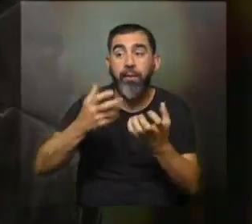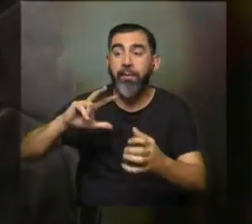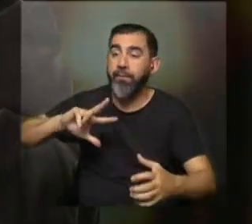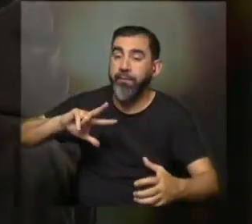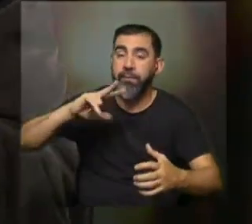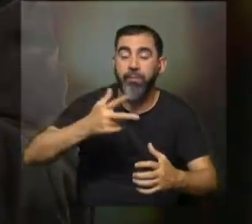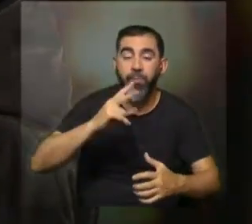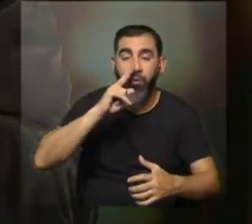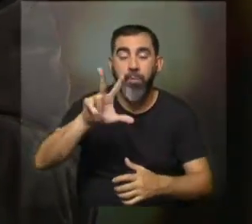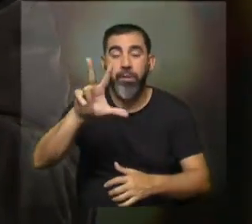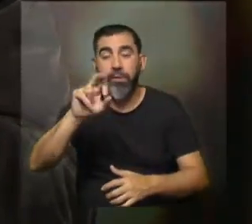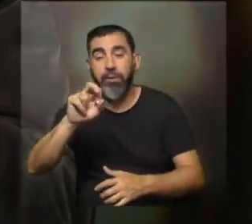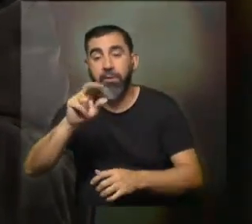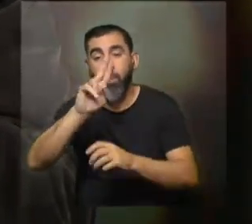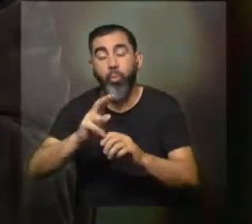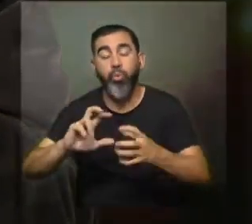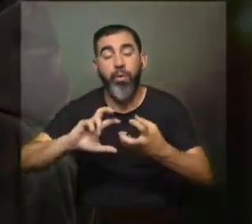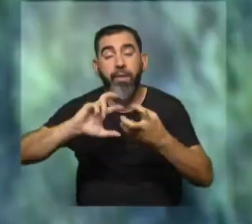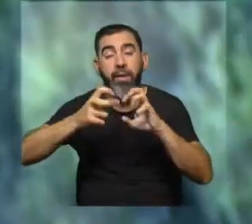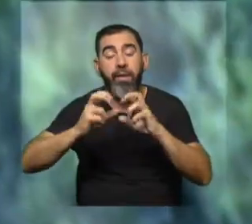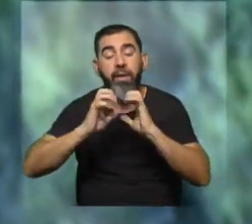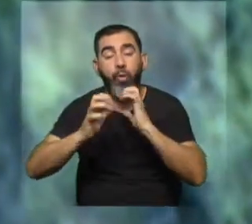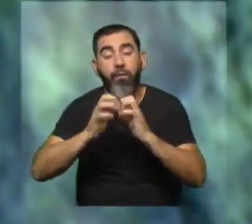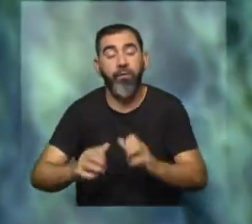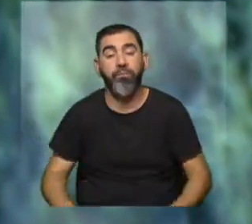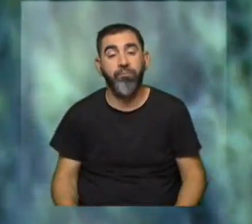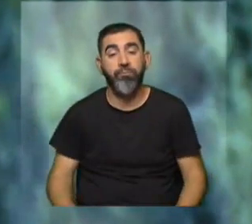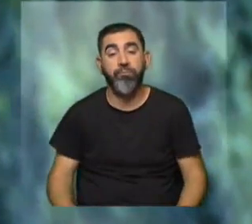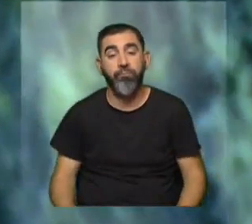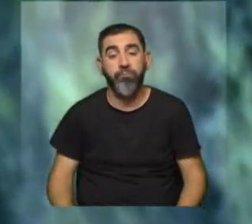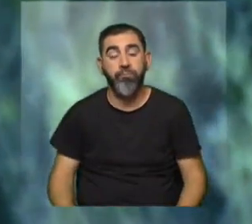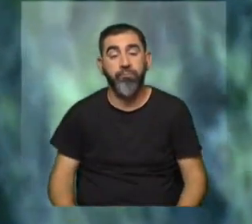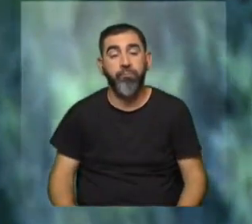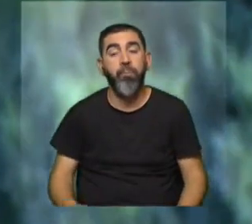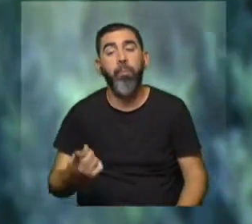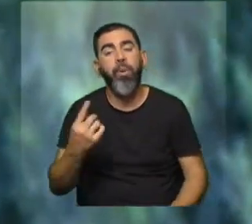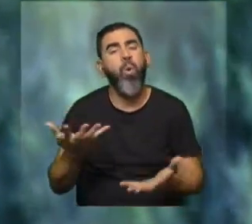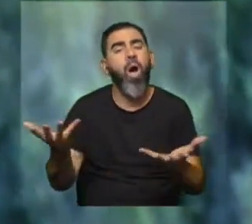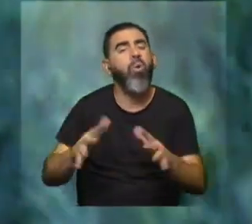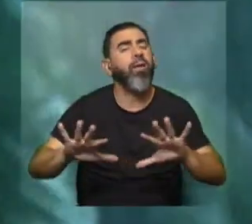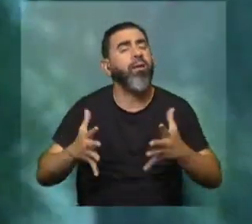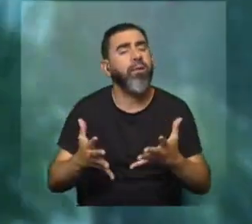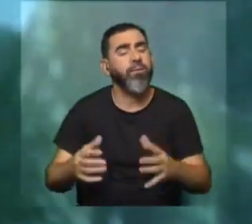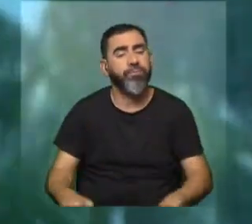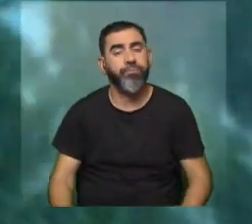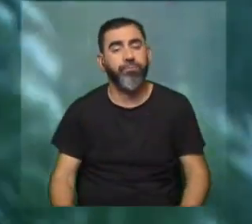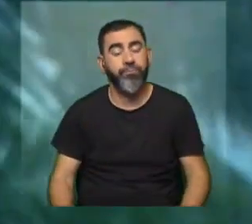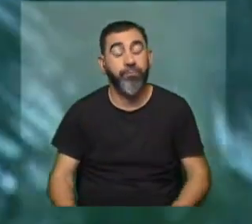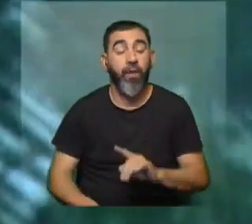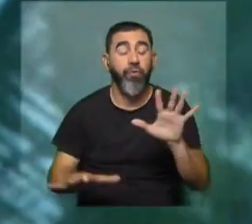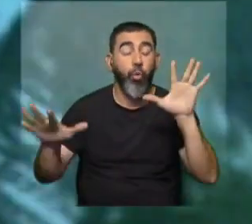para el 2030 el uso de las fuentes renovables de energía. Y mientras tanto, ¿qué está pasando, Marcelo? Es muy común confundir